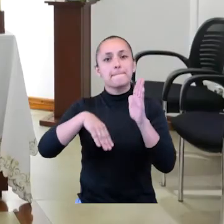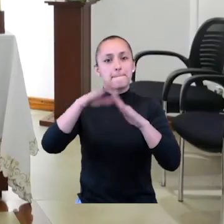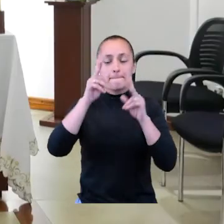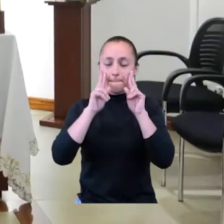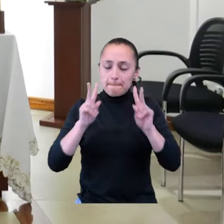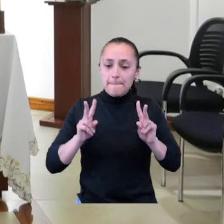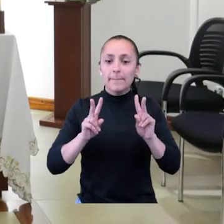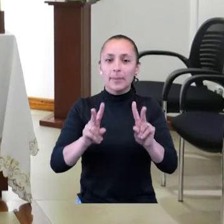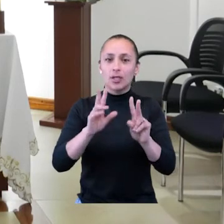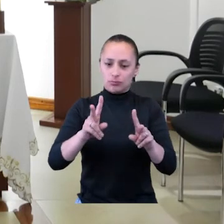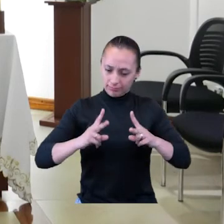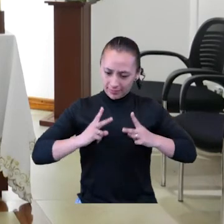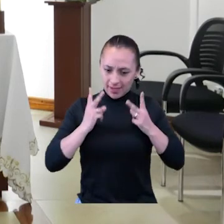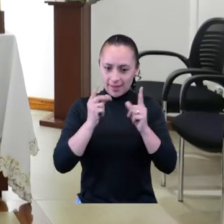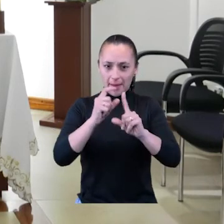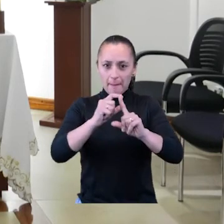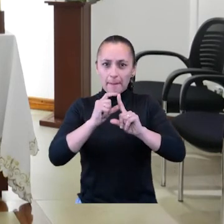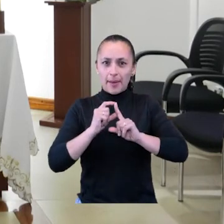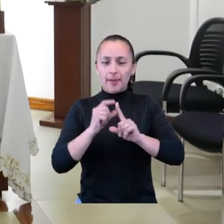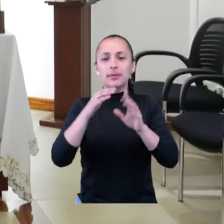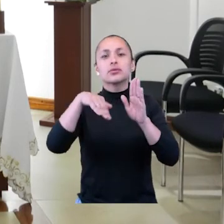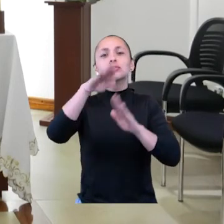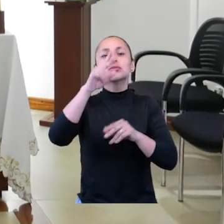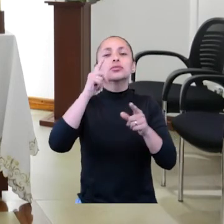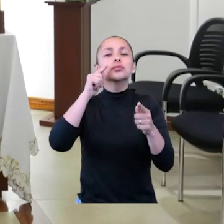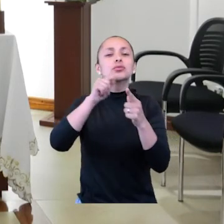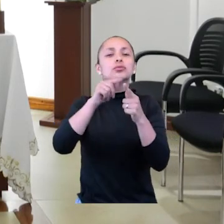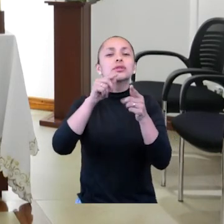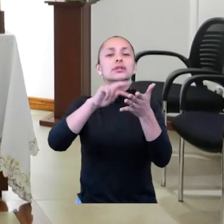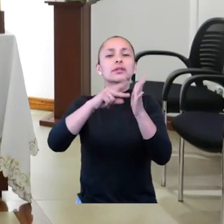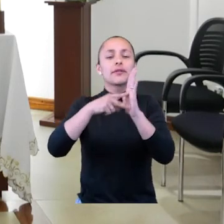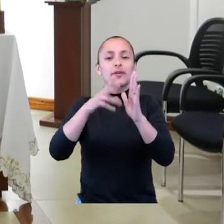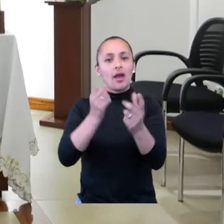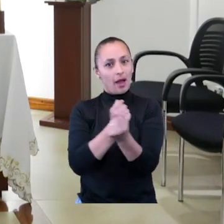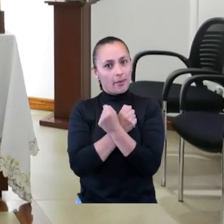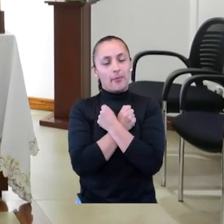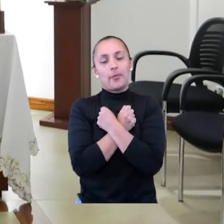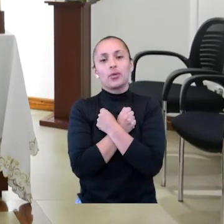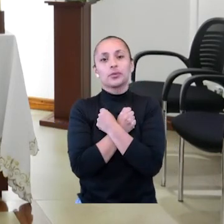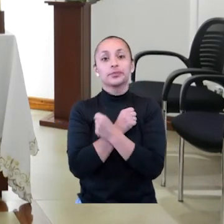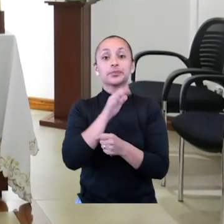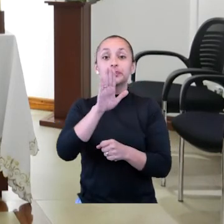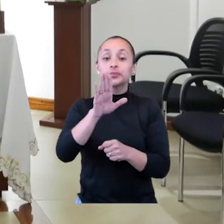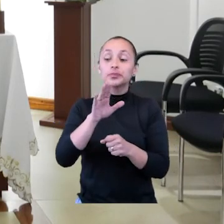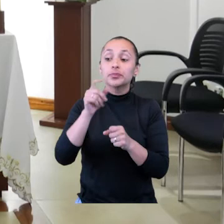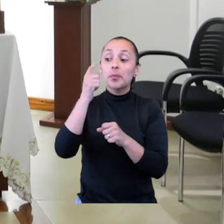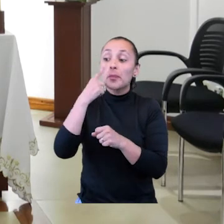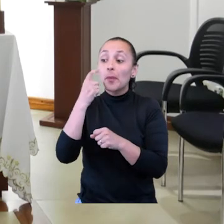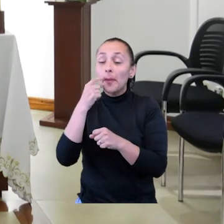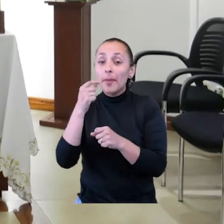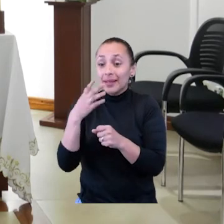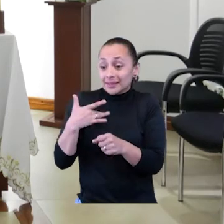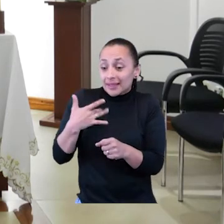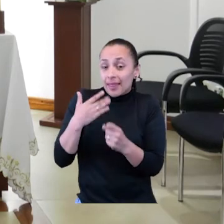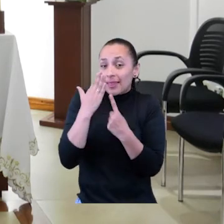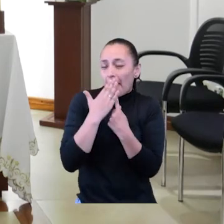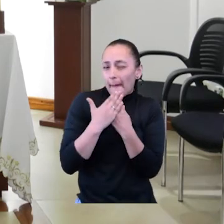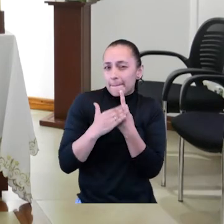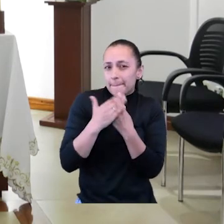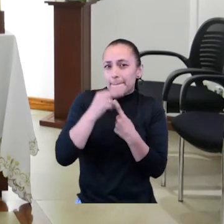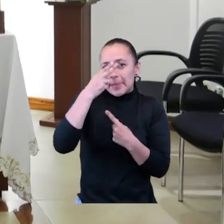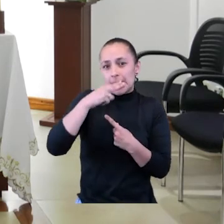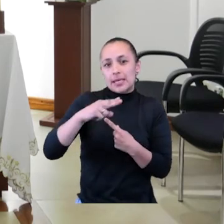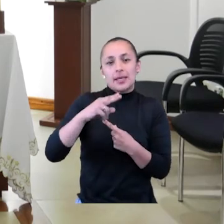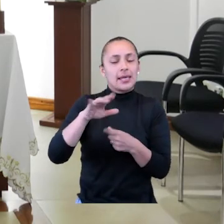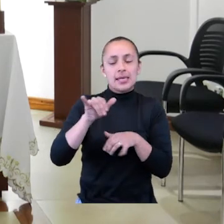para nosotros prueba de tu amor como padre siente ternura por sus hijos así tú sientes ternura